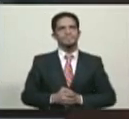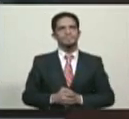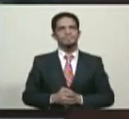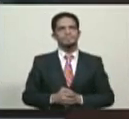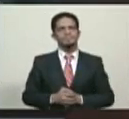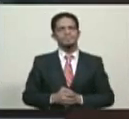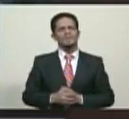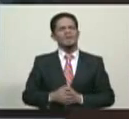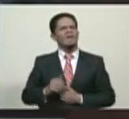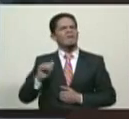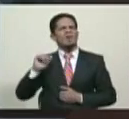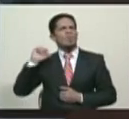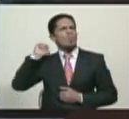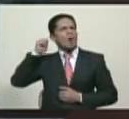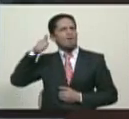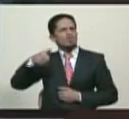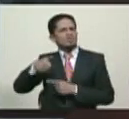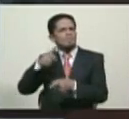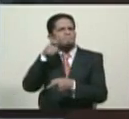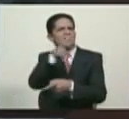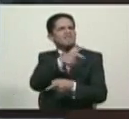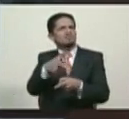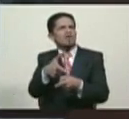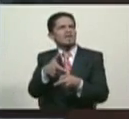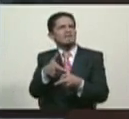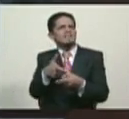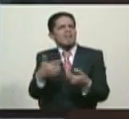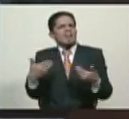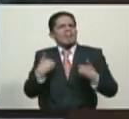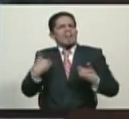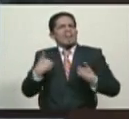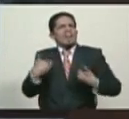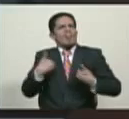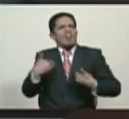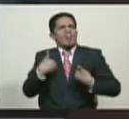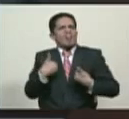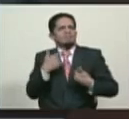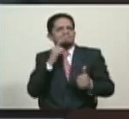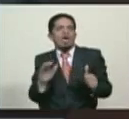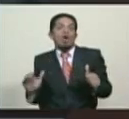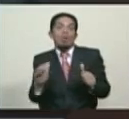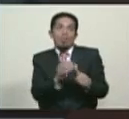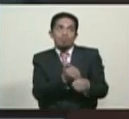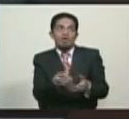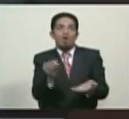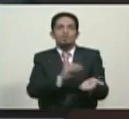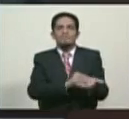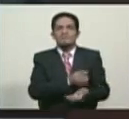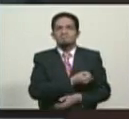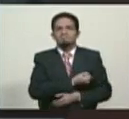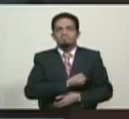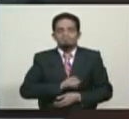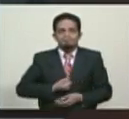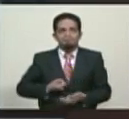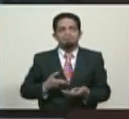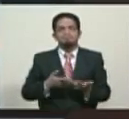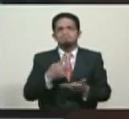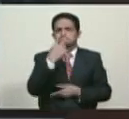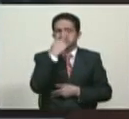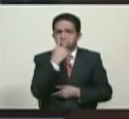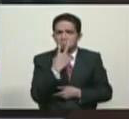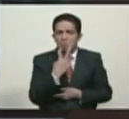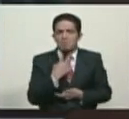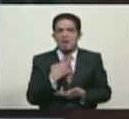¿Cuánto tiempo padecieron estos pueblos para poder encontrarse nuevamente con su identidad? Hambre, miseria, ruina y